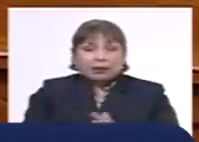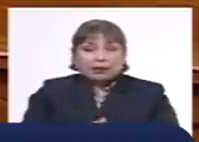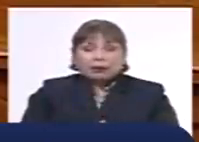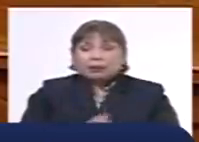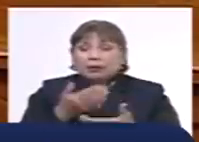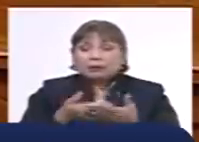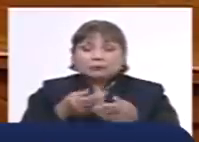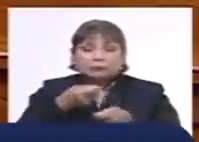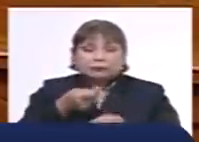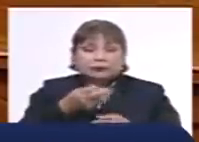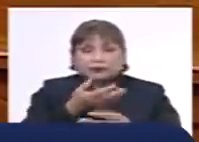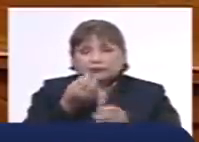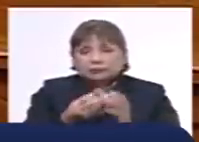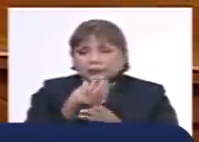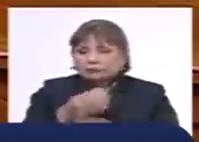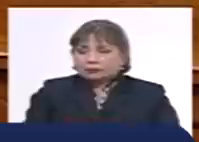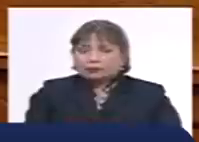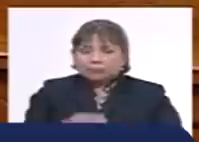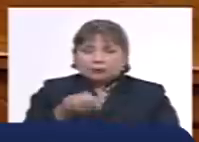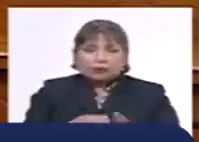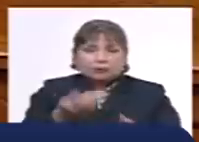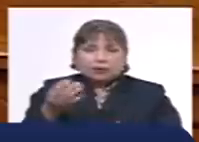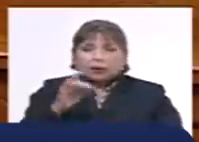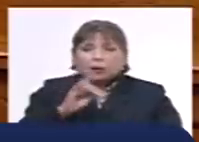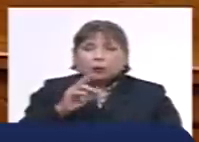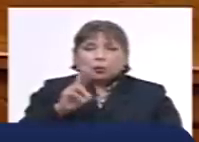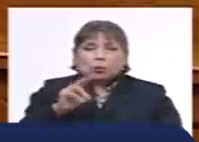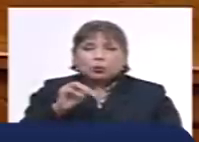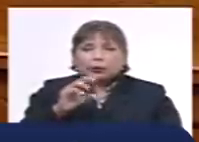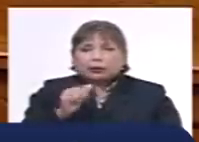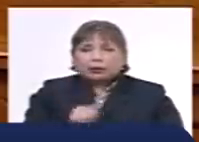estos fertilizantes, comprar la urea.